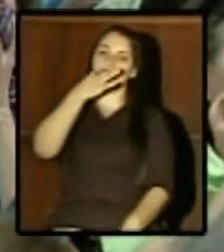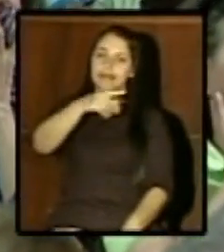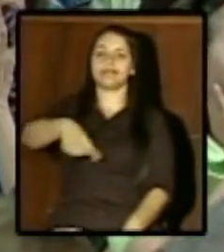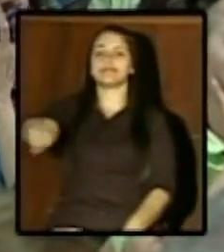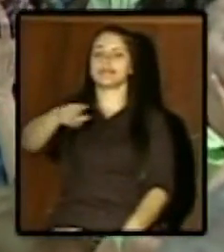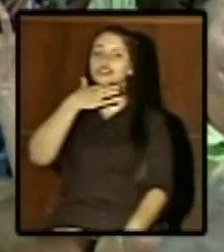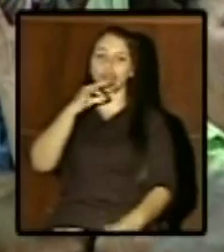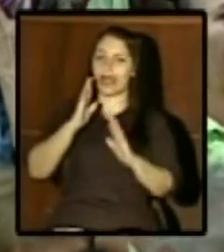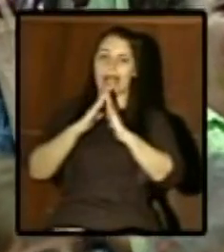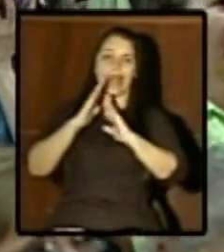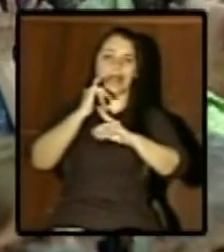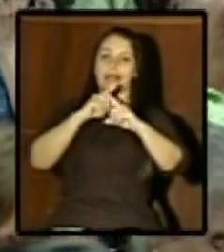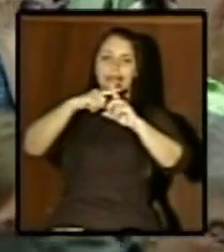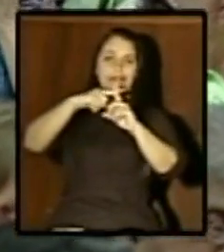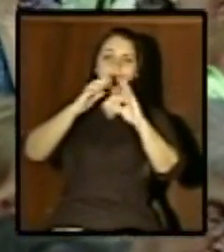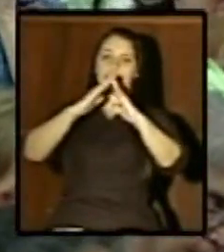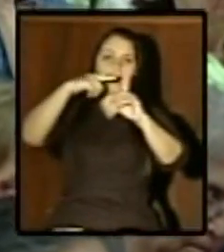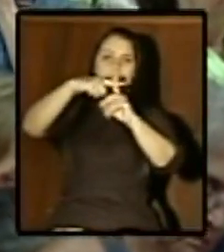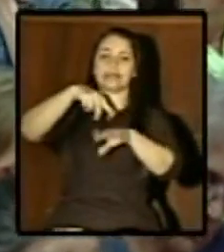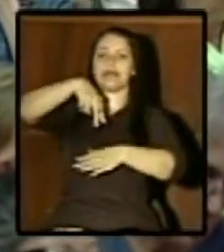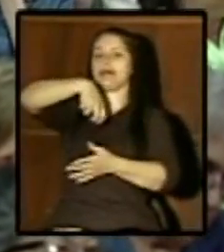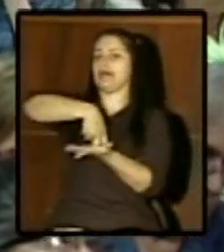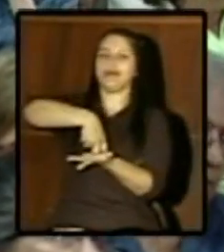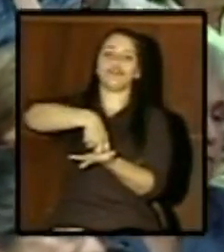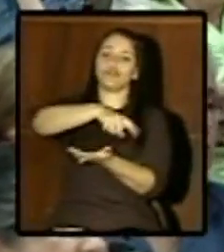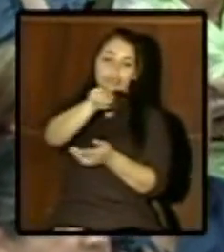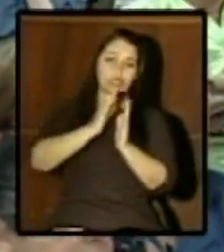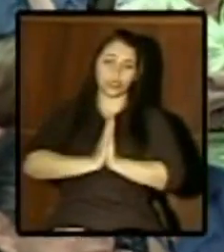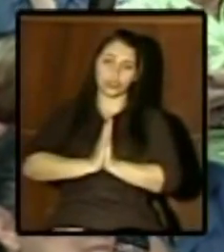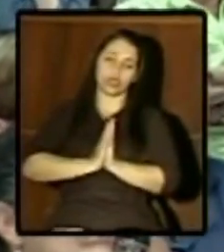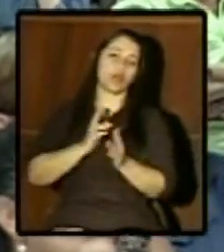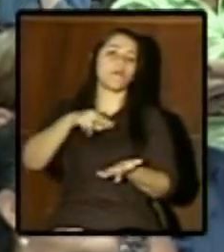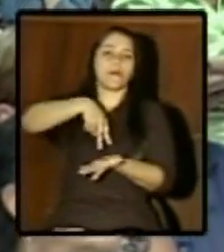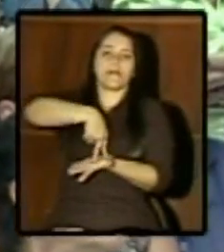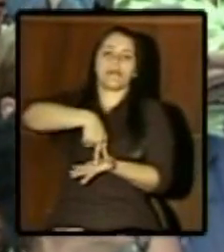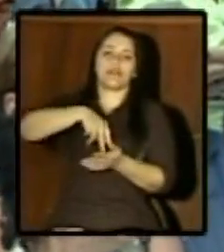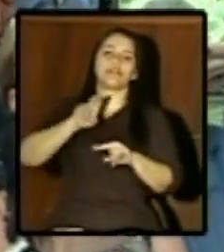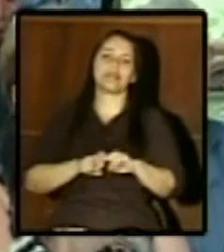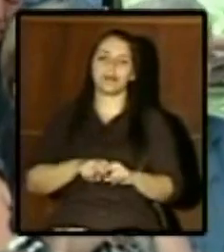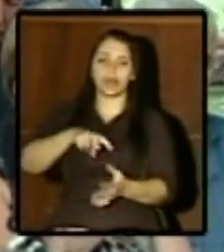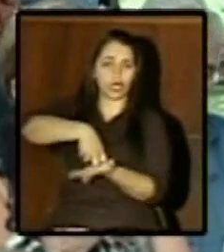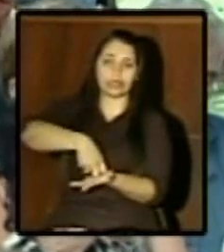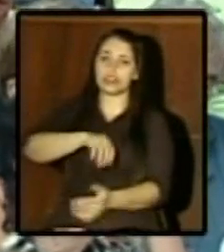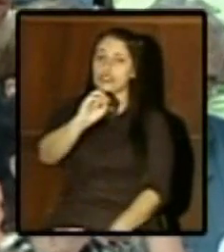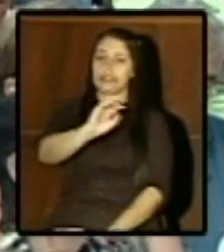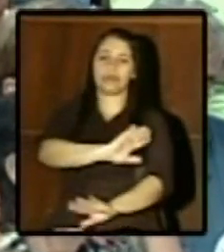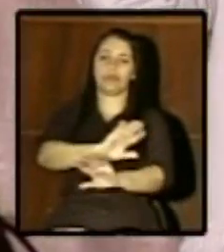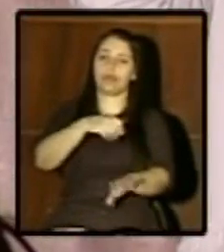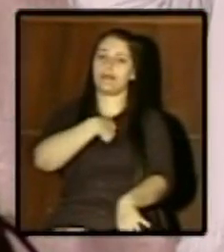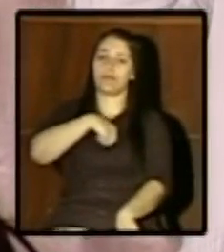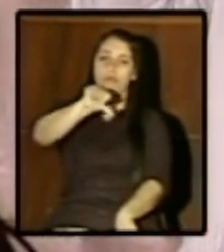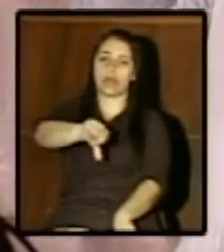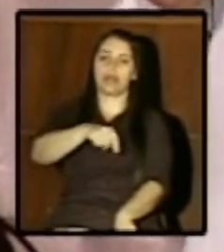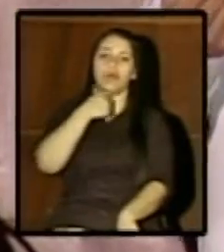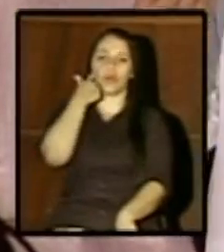cosa malísima es arrodillarse. Pues, y eso sí les digo, pues yo les digo, ni en la iglesia. O sea, lo que vayan a hacer, paraditos,